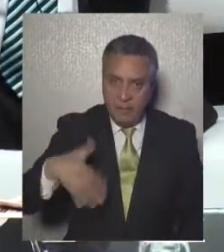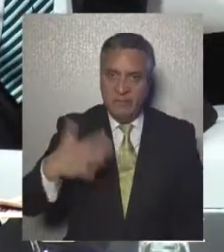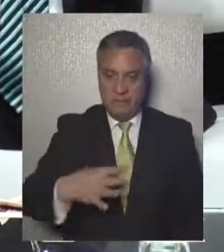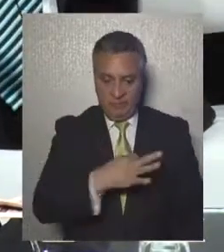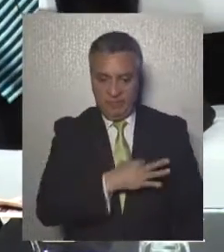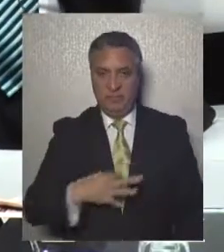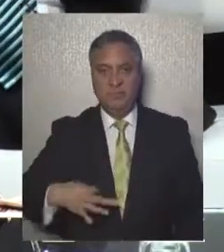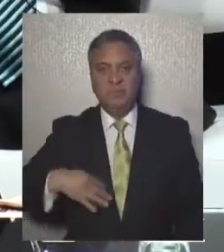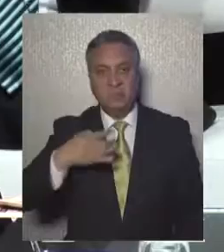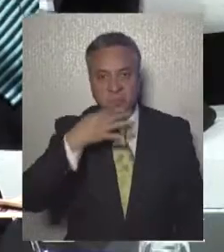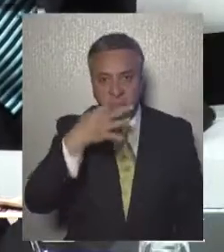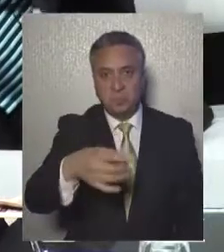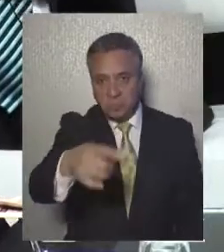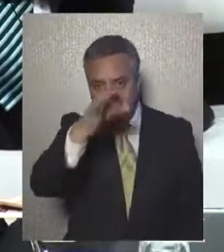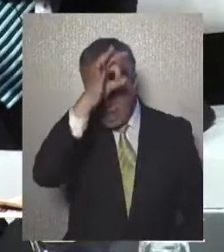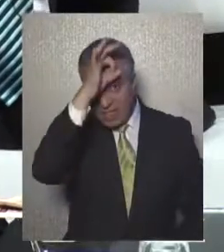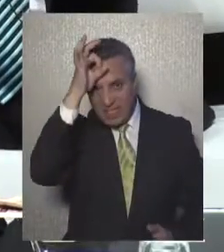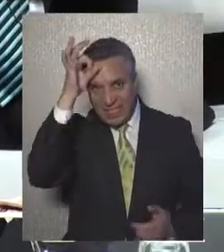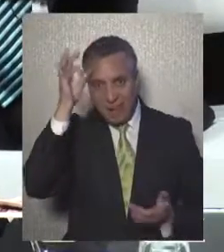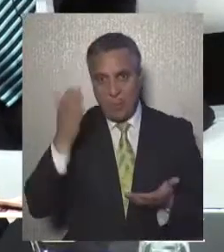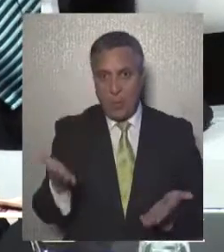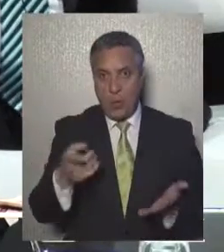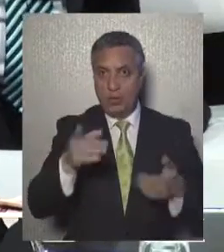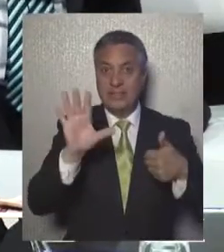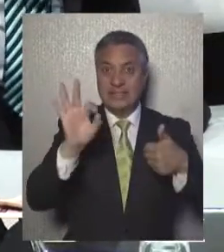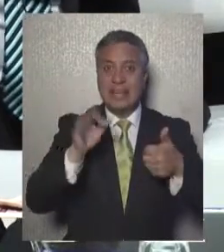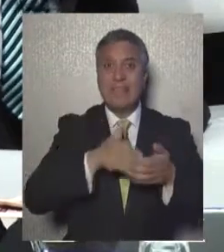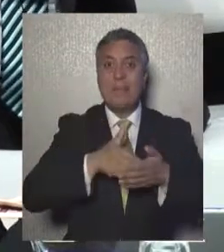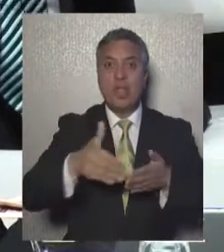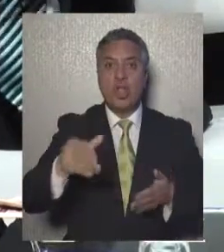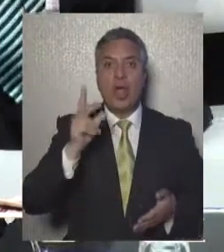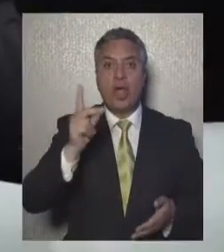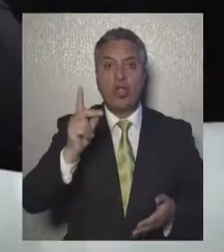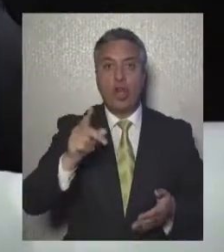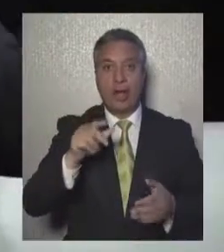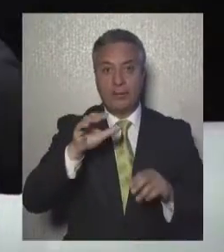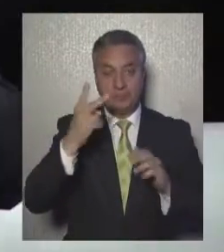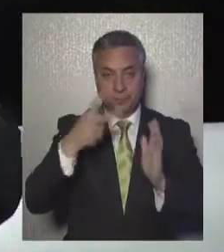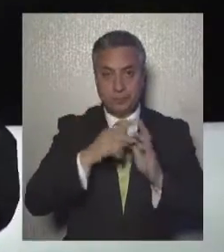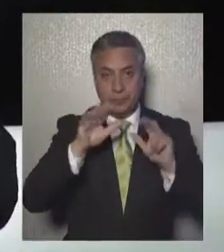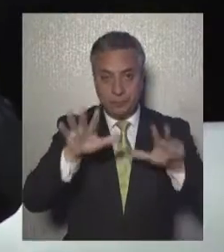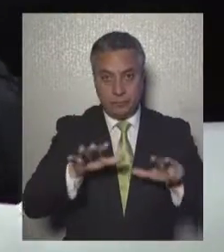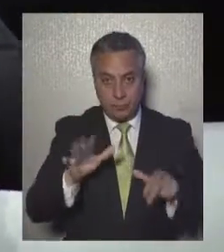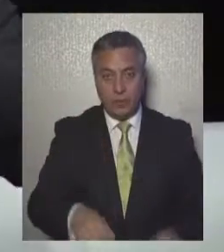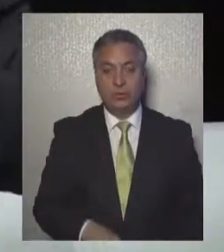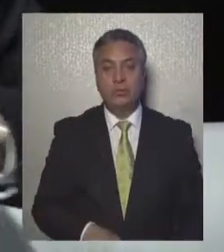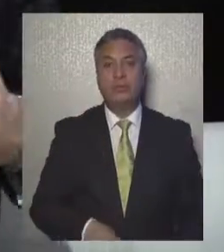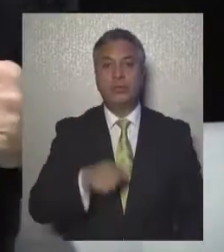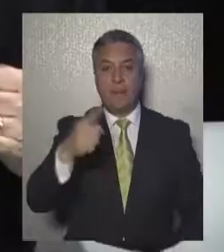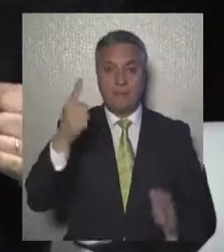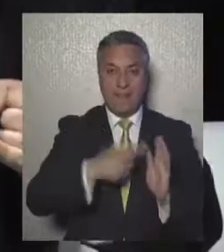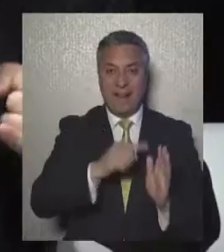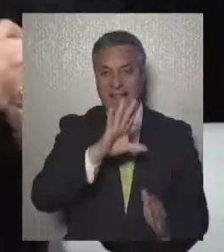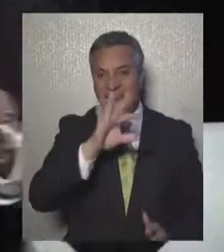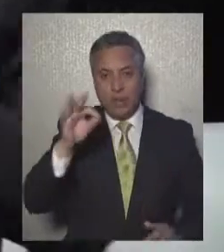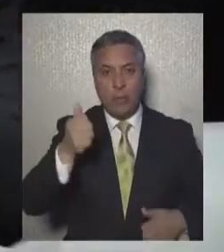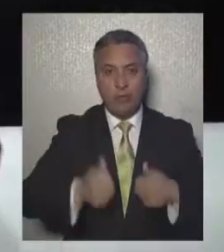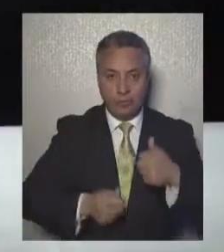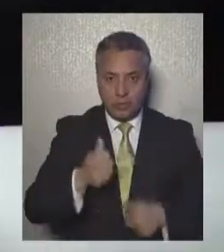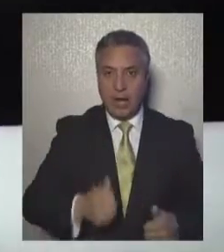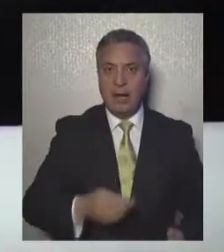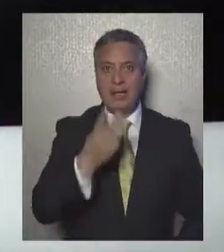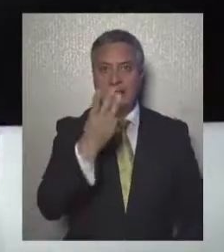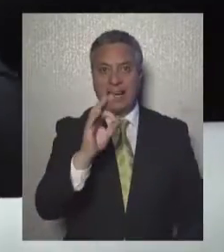ejemplo de Temuco, 60 millones de dólares al año 2018, 1.500 profesionales,